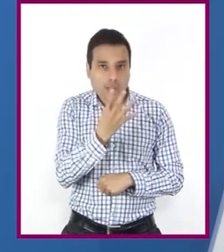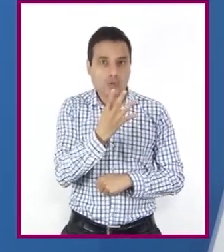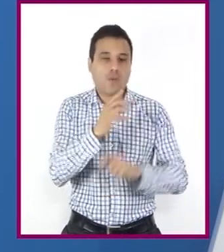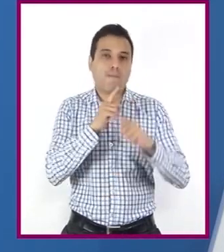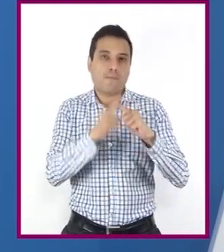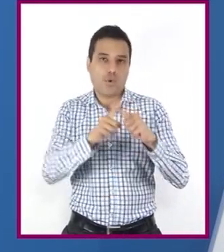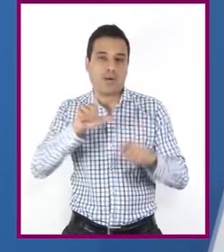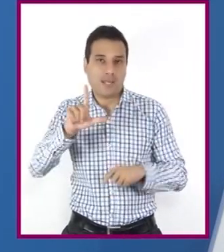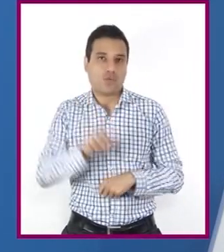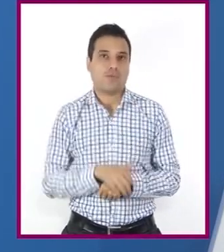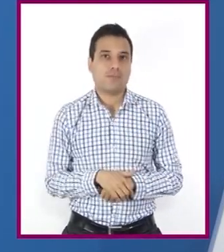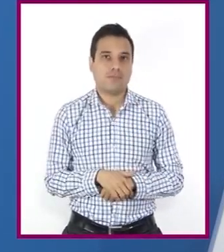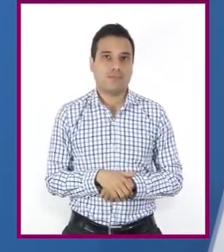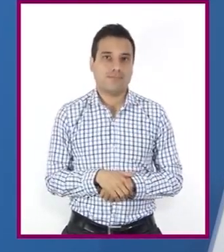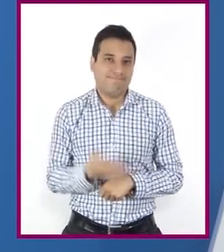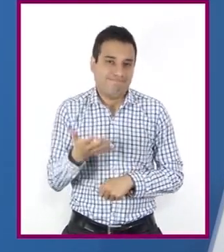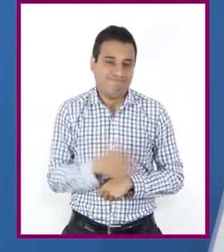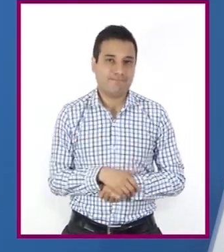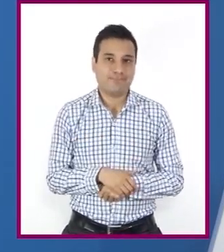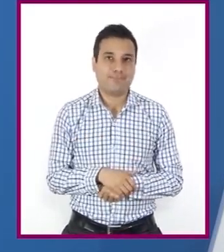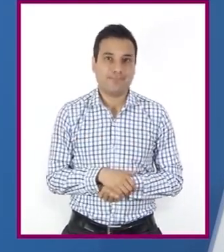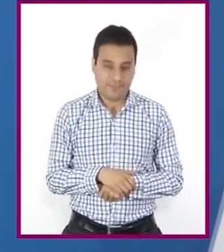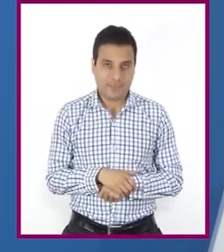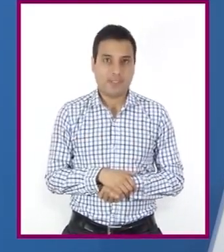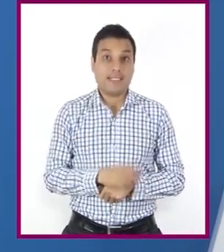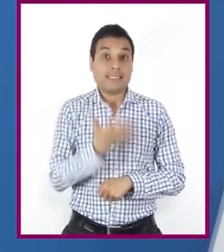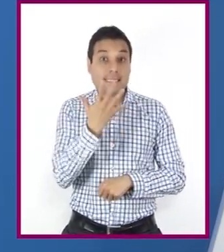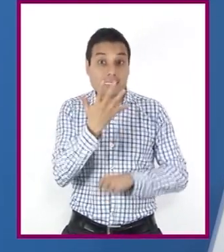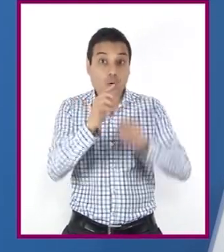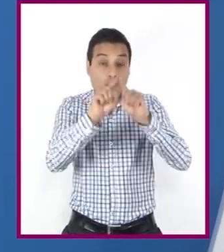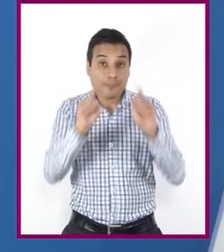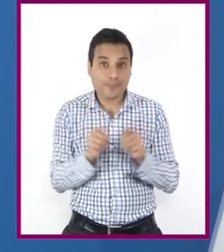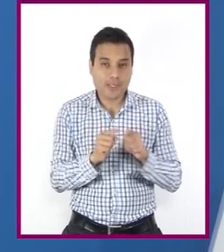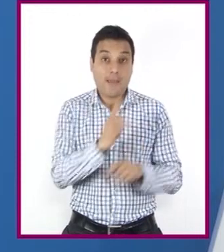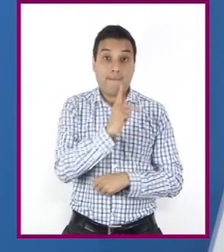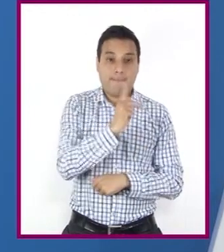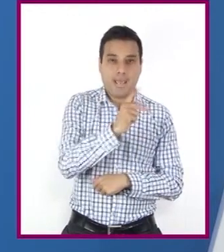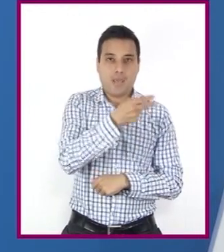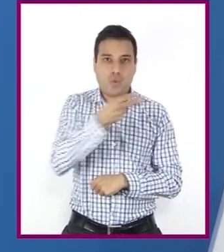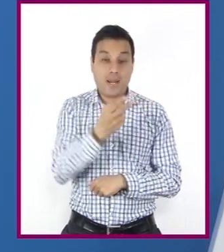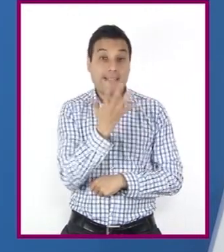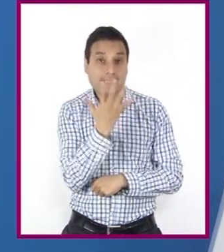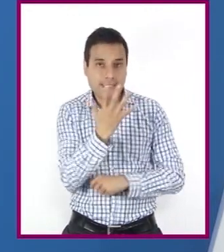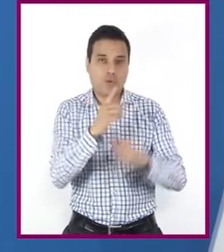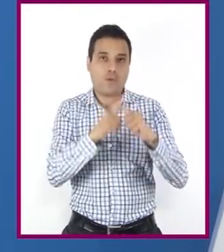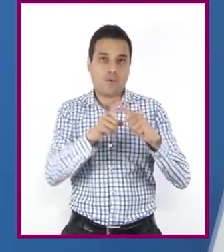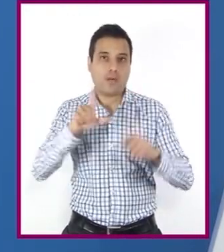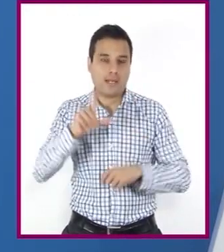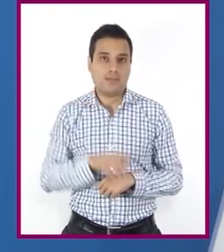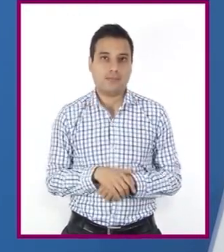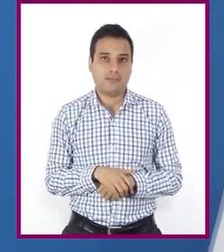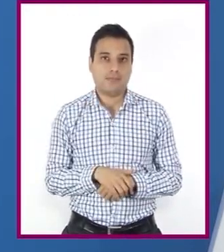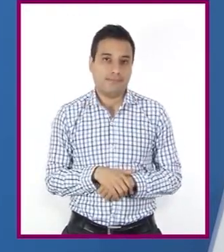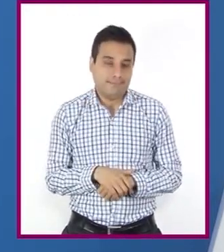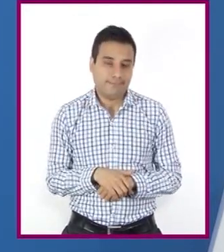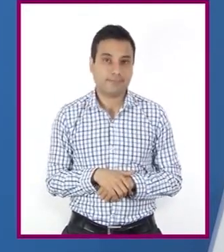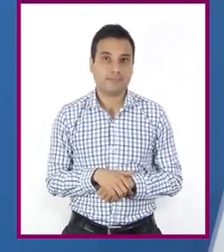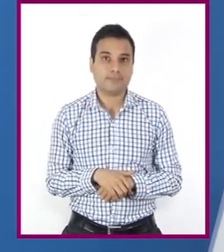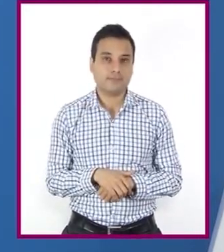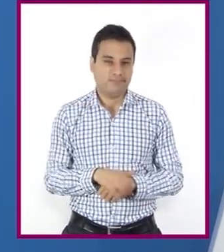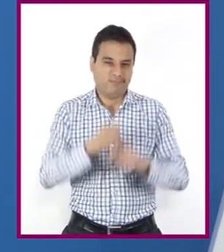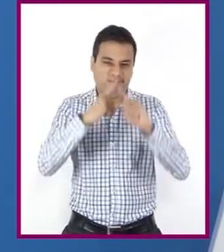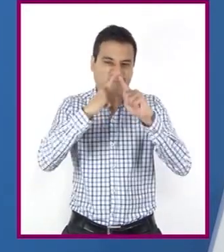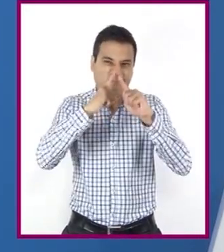lado, 4L. Del pentágono es P igual 5 veces su lado, 5L. Y